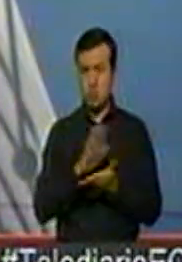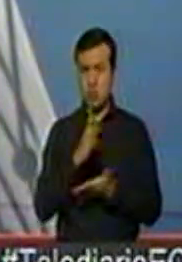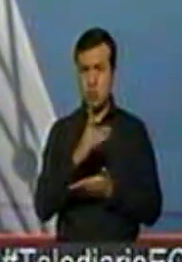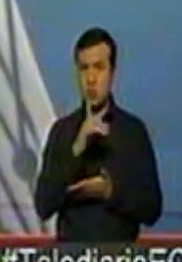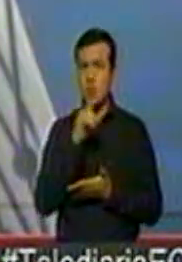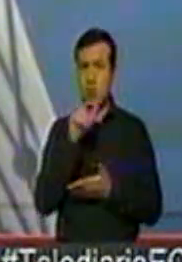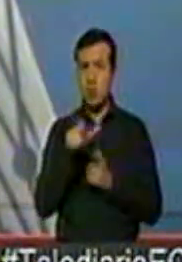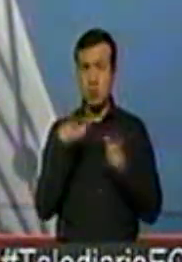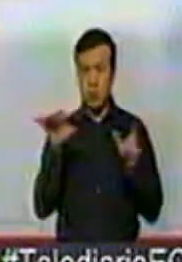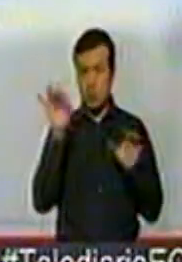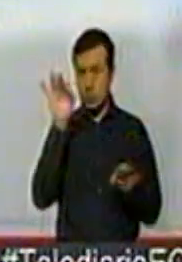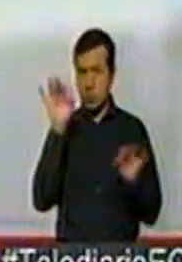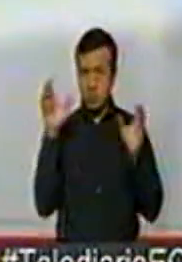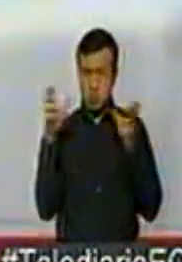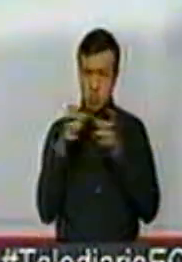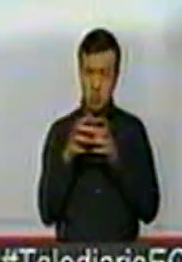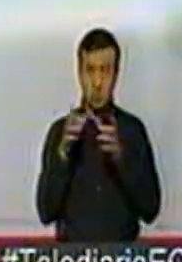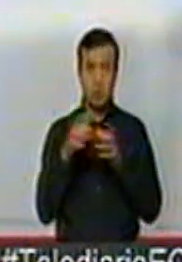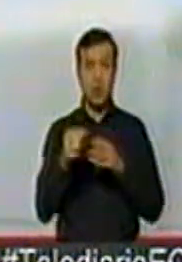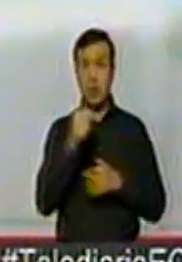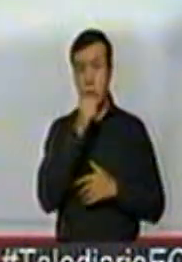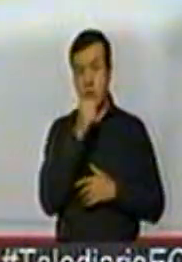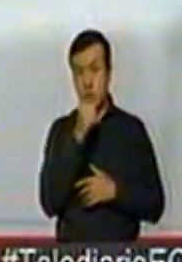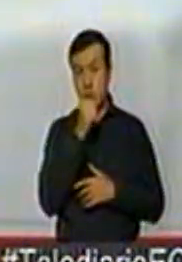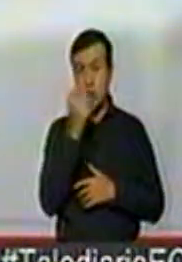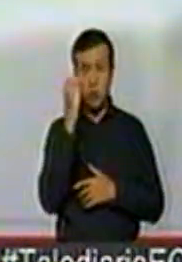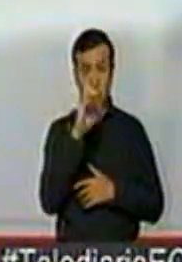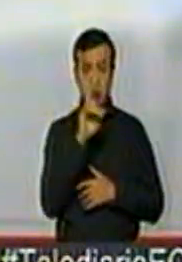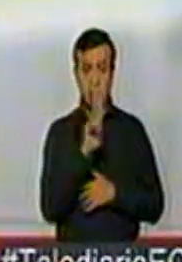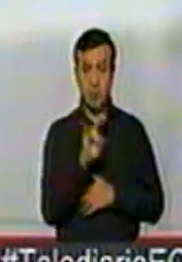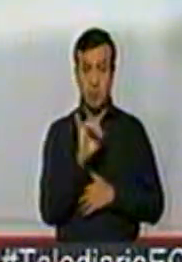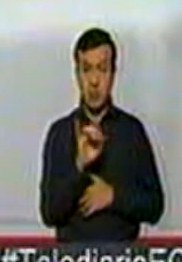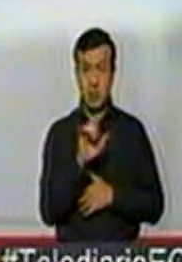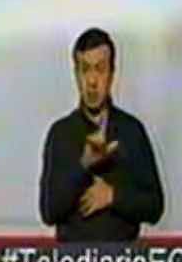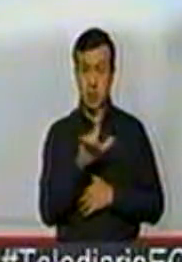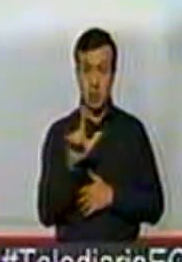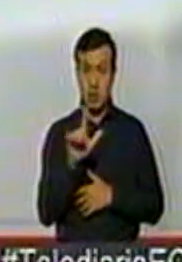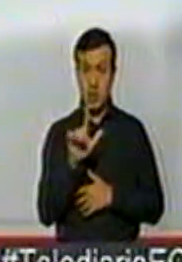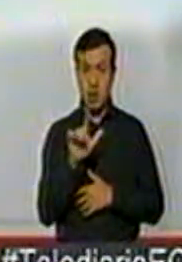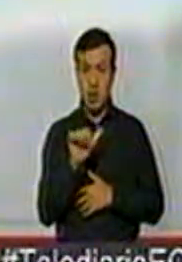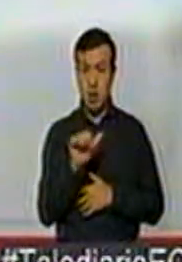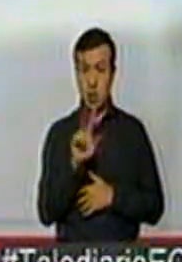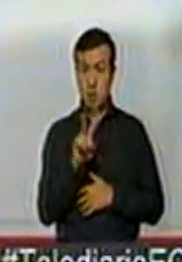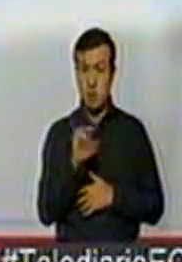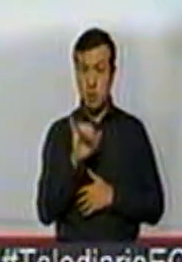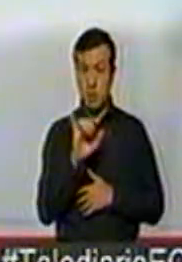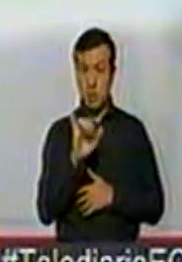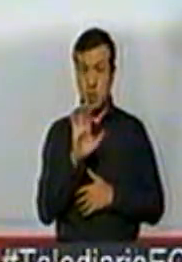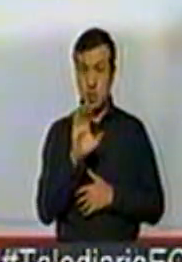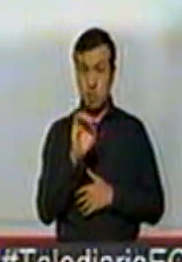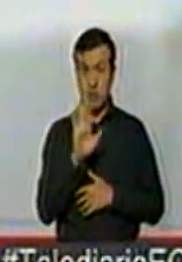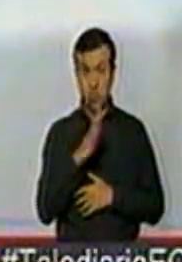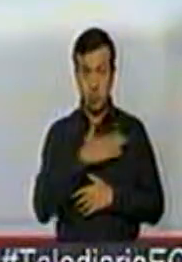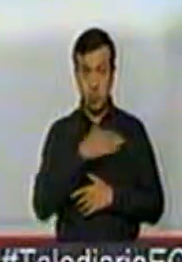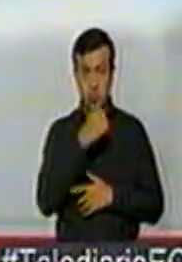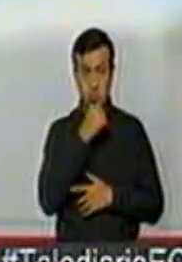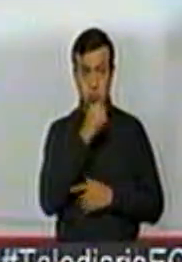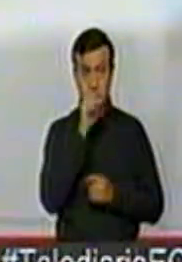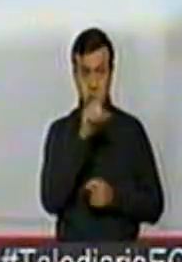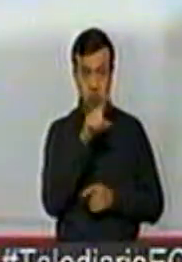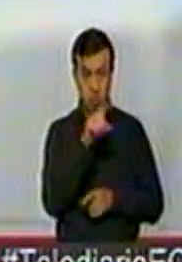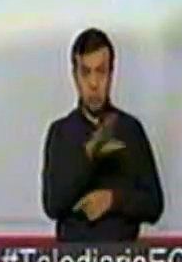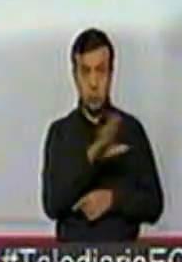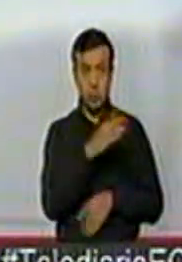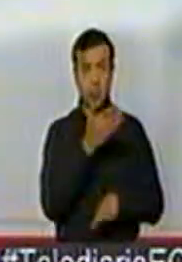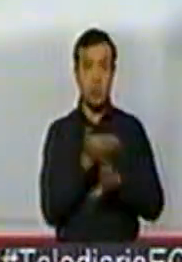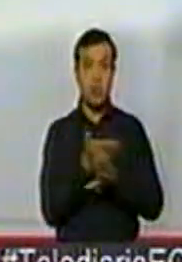sí se menciona? El mismo periodista Fernando Villavicencio, cuando fue consultado por mi parte sobre la investigación que él